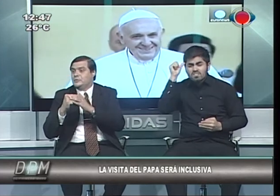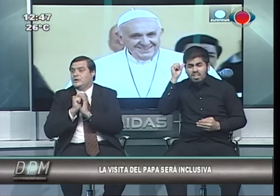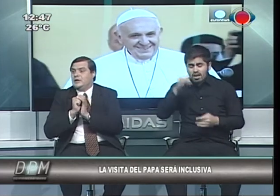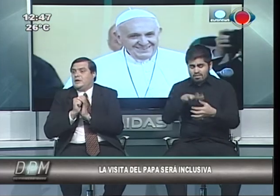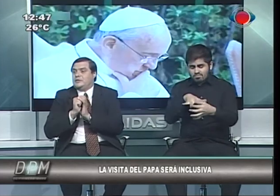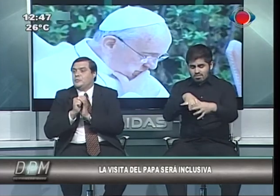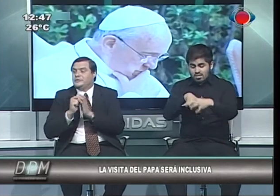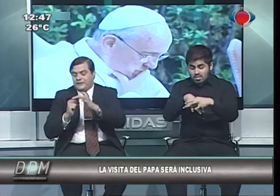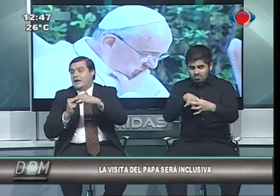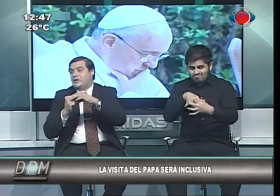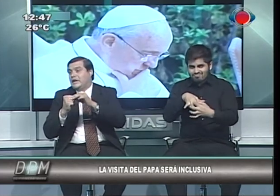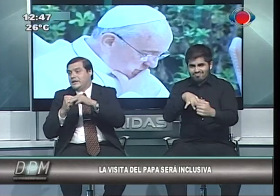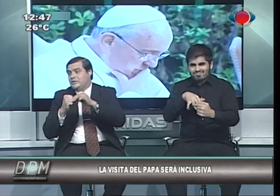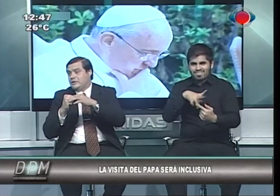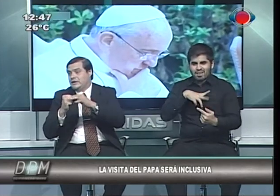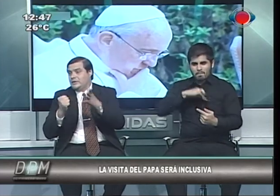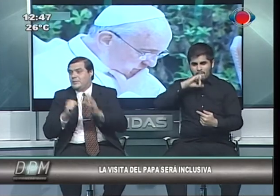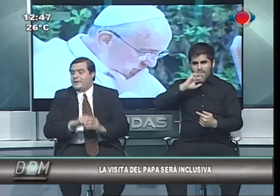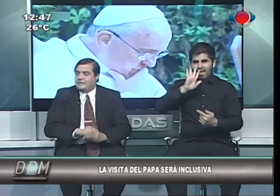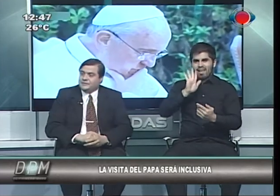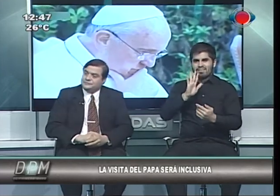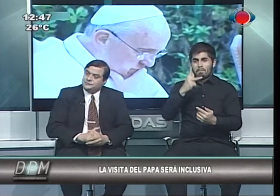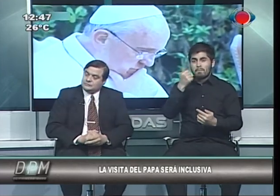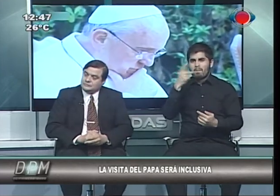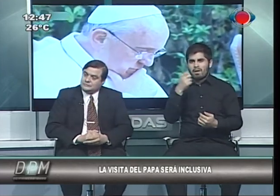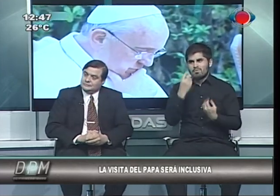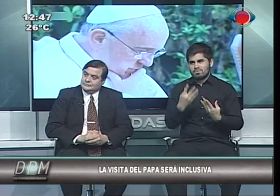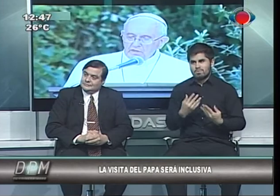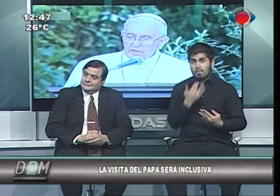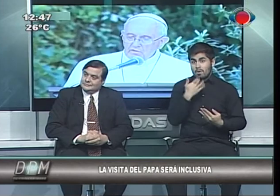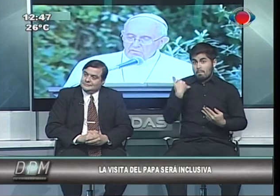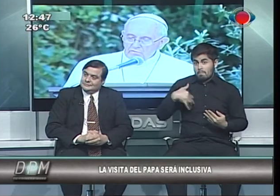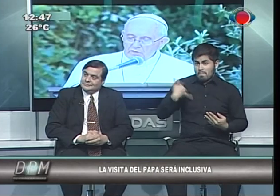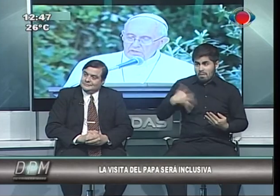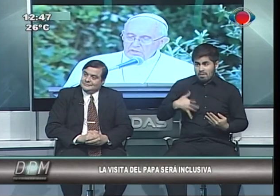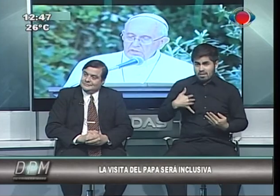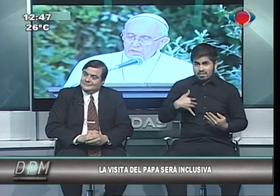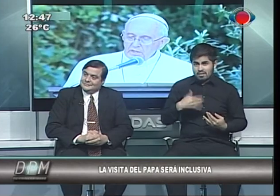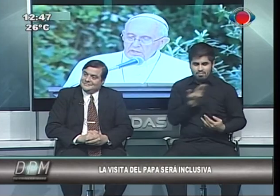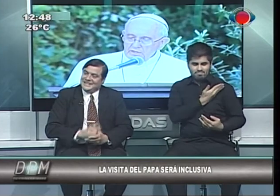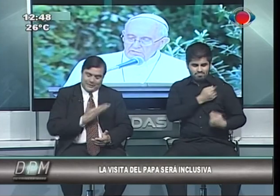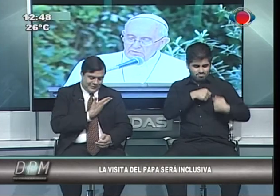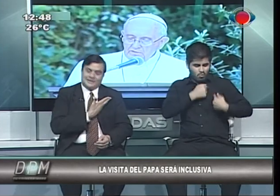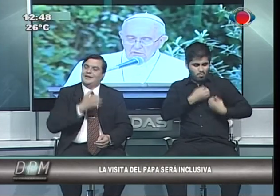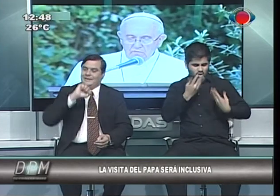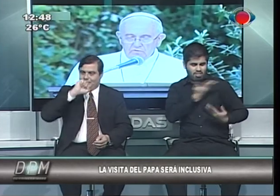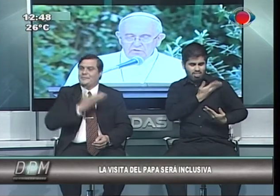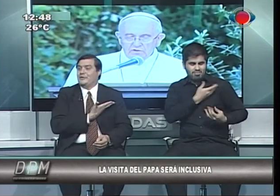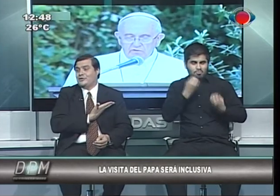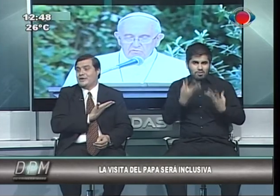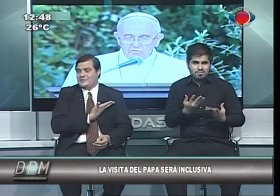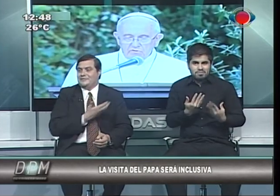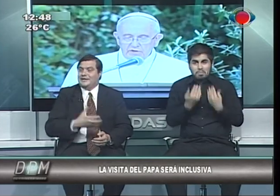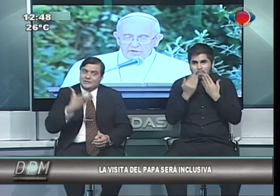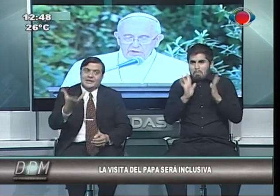de su pontificado es el anillo papal. Si fueron los argentinos, no me extraña que hayan señalado el corazón, por ejemplo. El Papa es